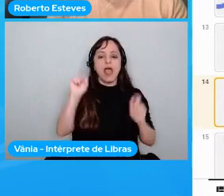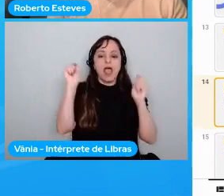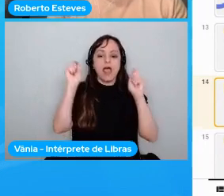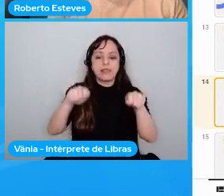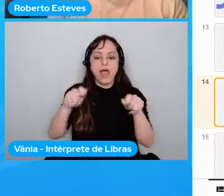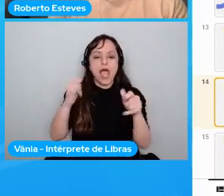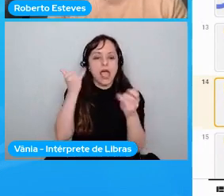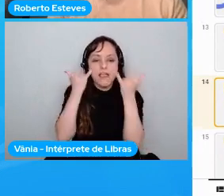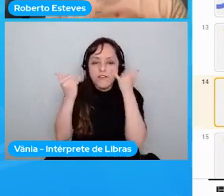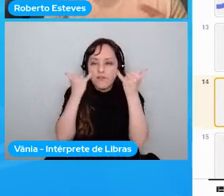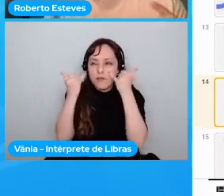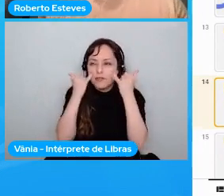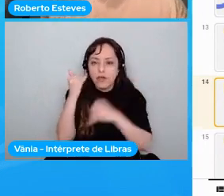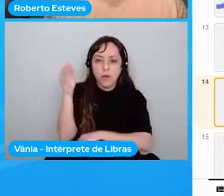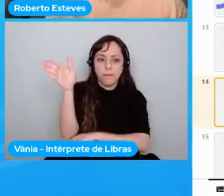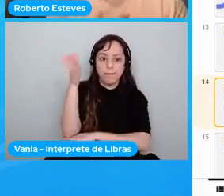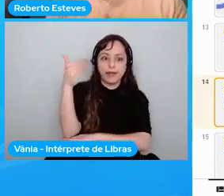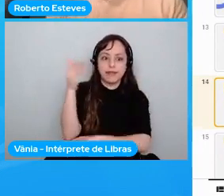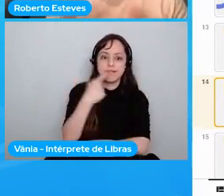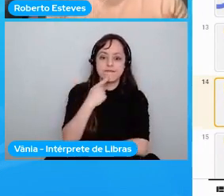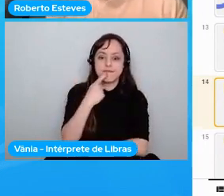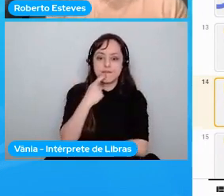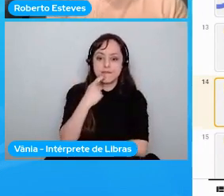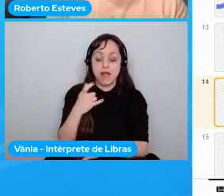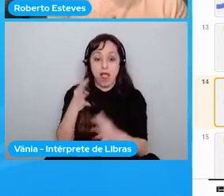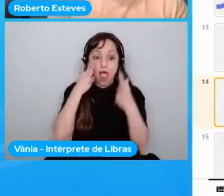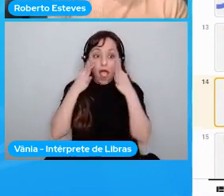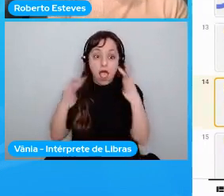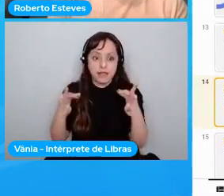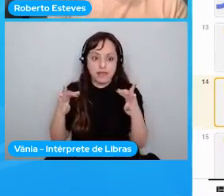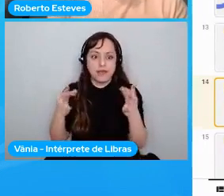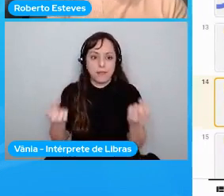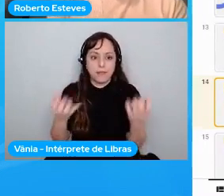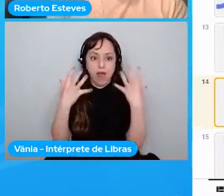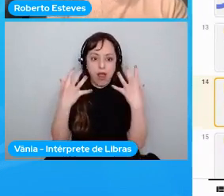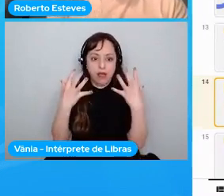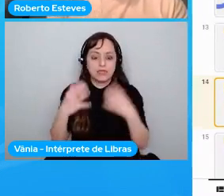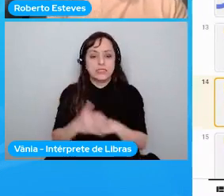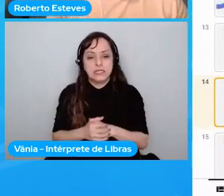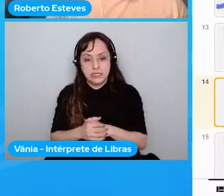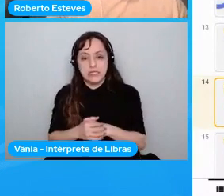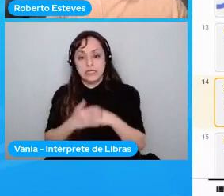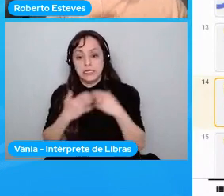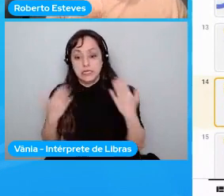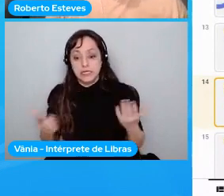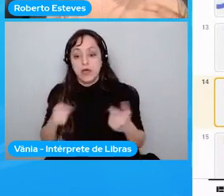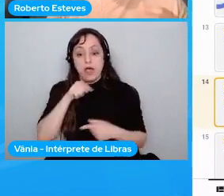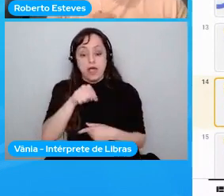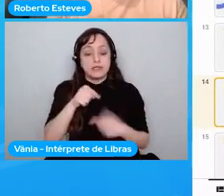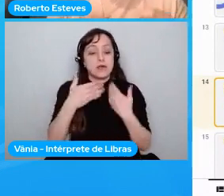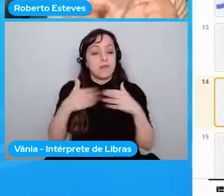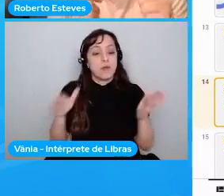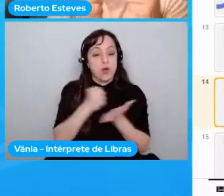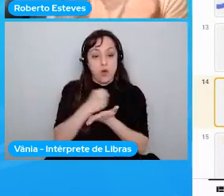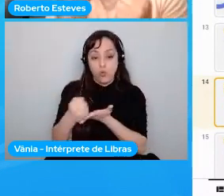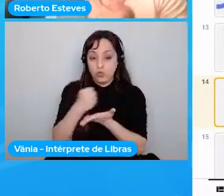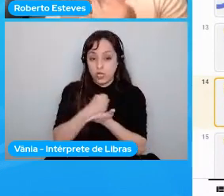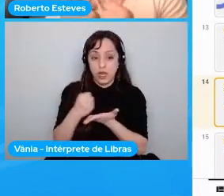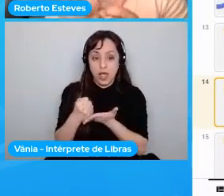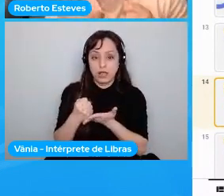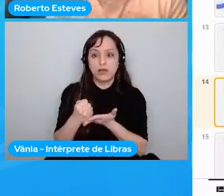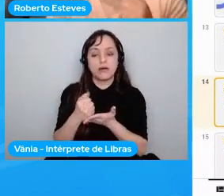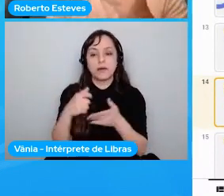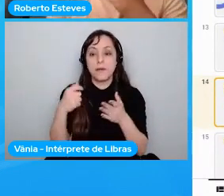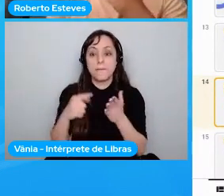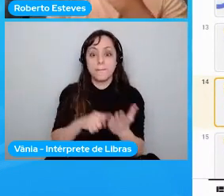de estas banderas rojas. Entonces, es interesante, búsquenlo en Open Contract Red Flags, cuáles son estas